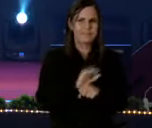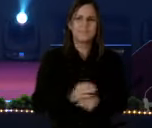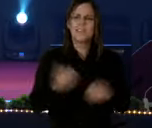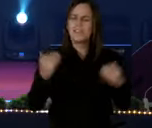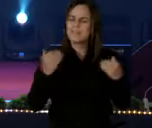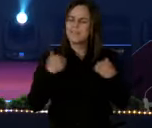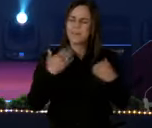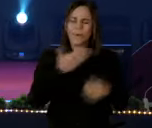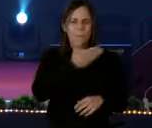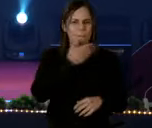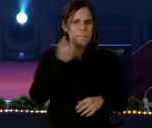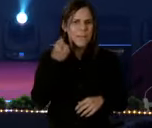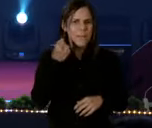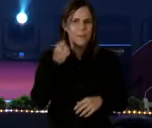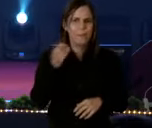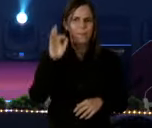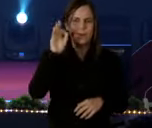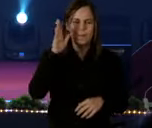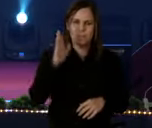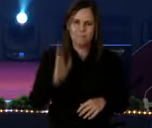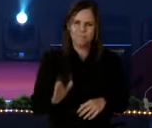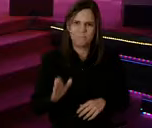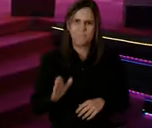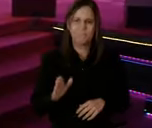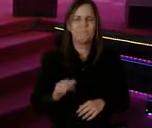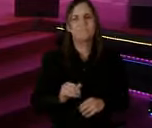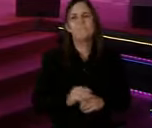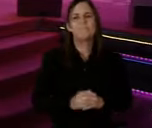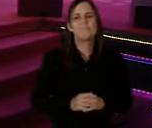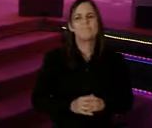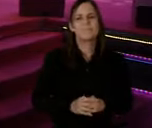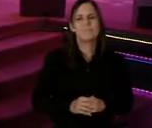mejores pastores que se puede tener sobre la faz de la tierra.